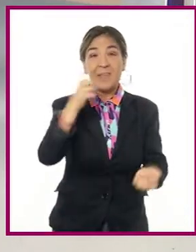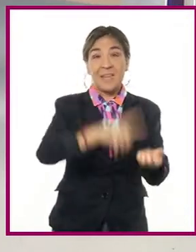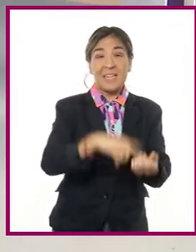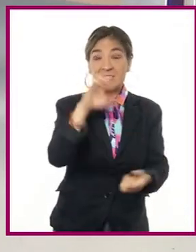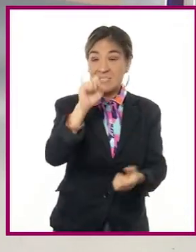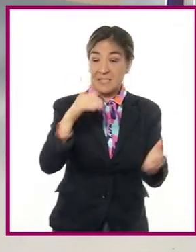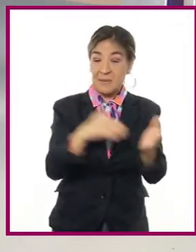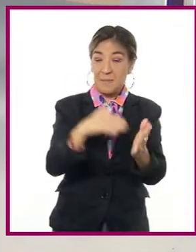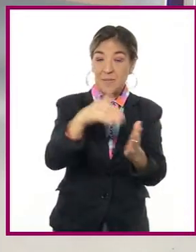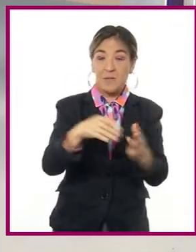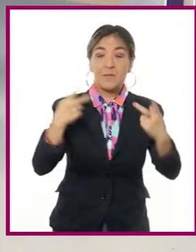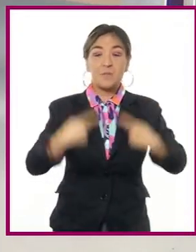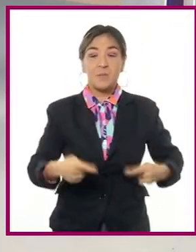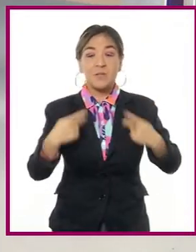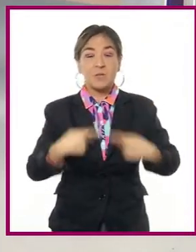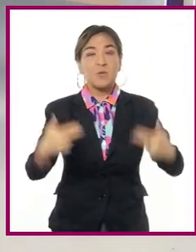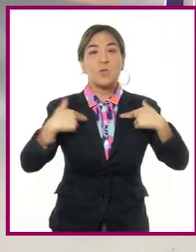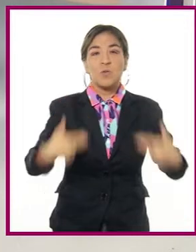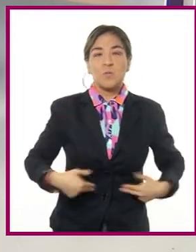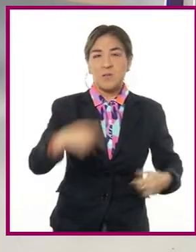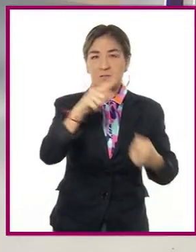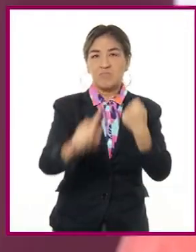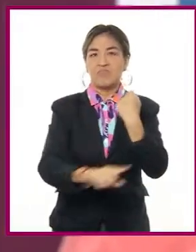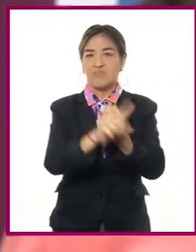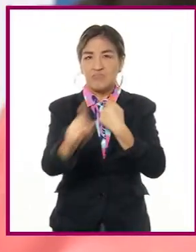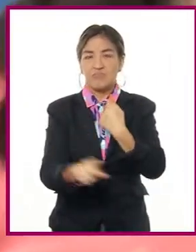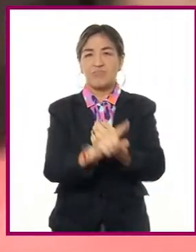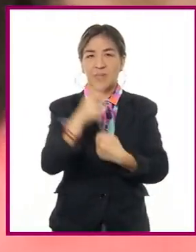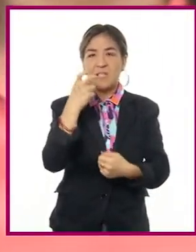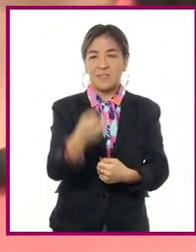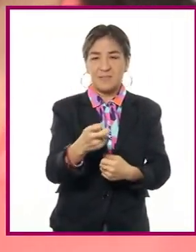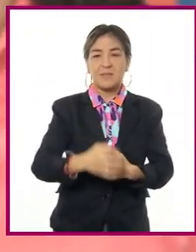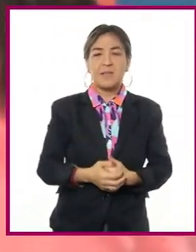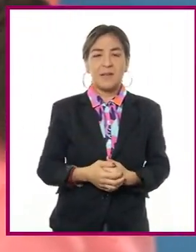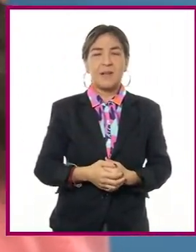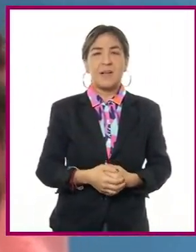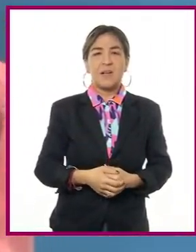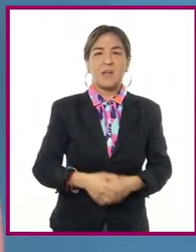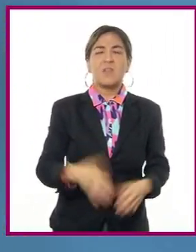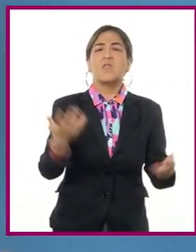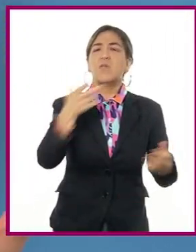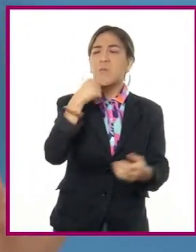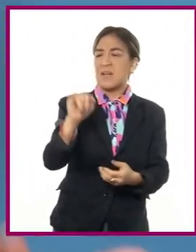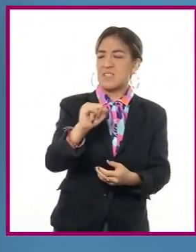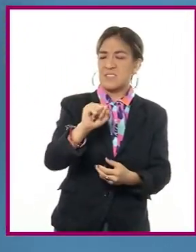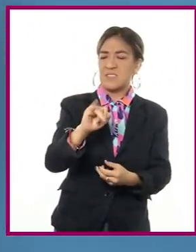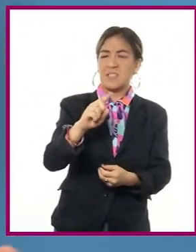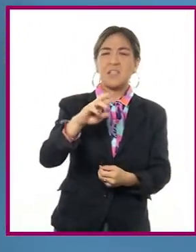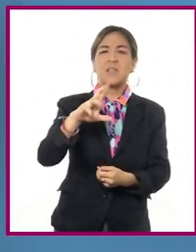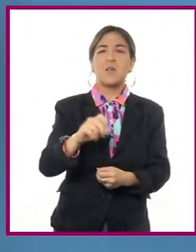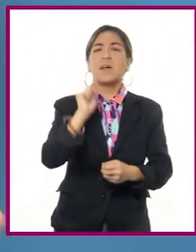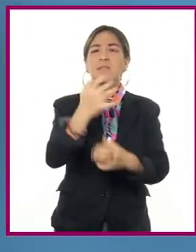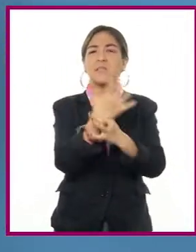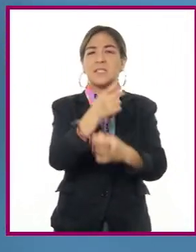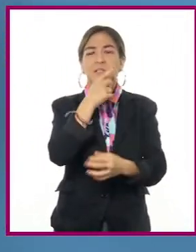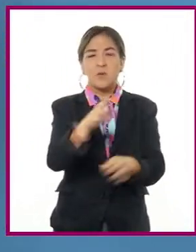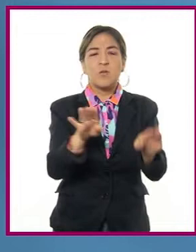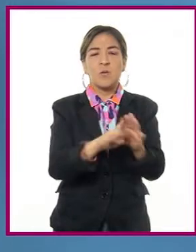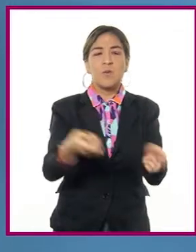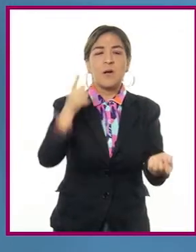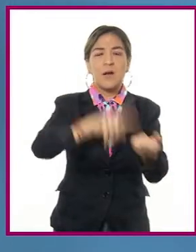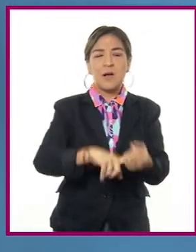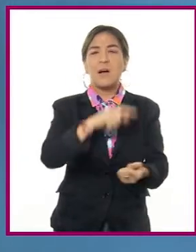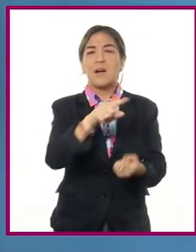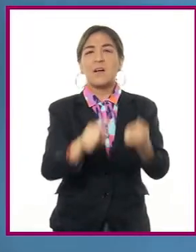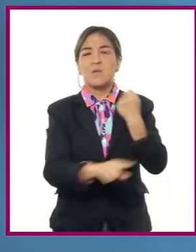millones de seres humanos en el conflicto que duró 6 años. ¿Qué presagio hace Isidro Fabela sobre el conflicto bélico que estaba por